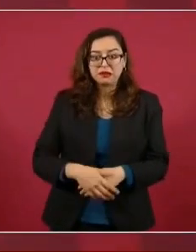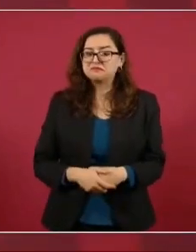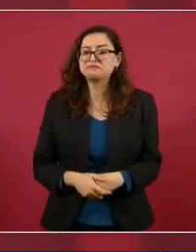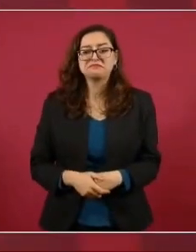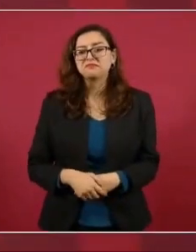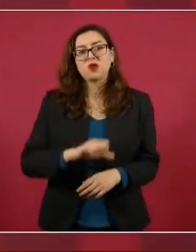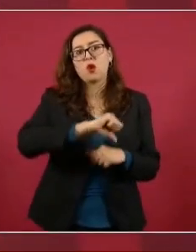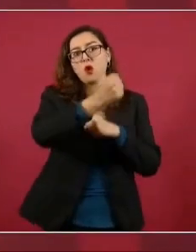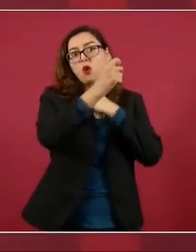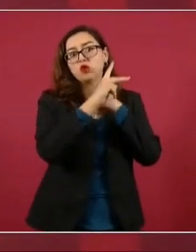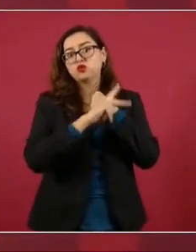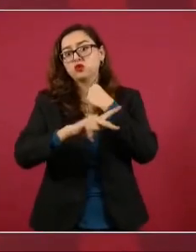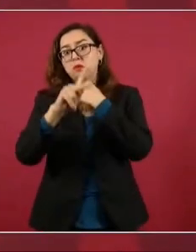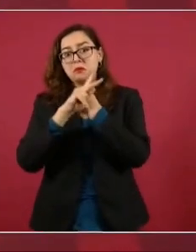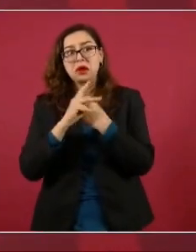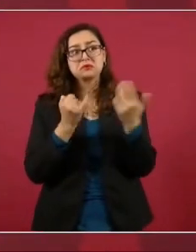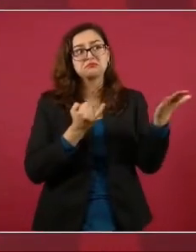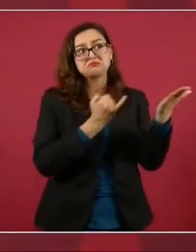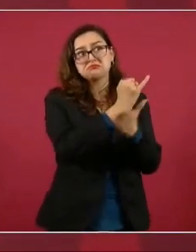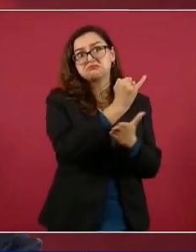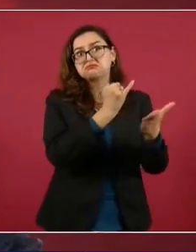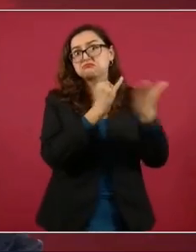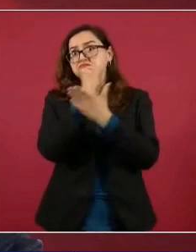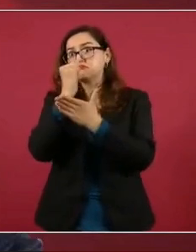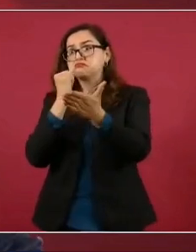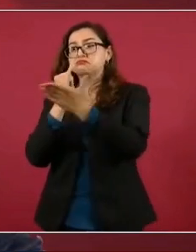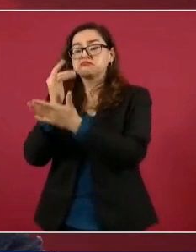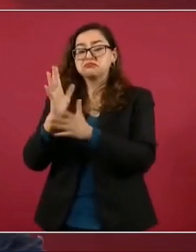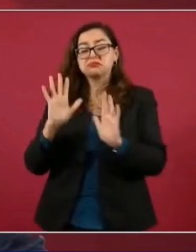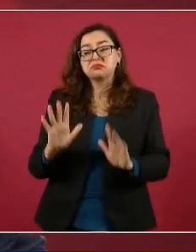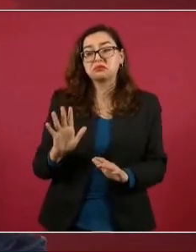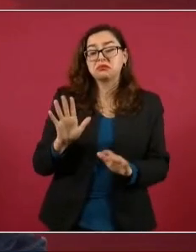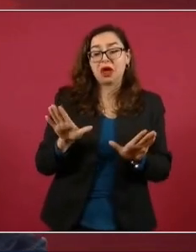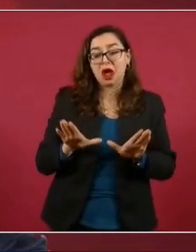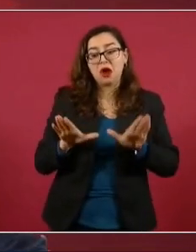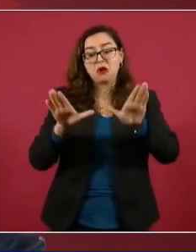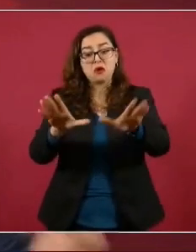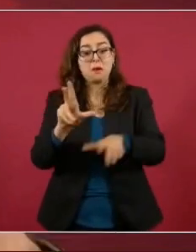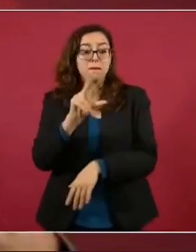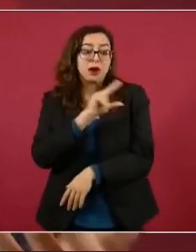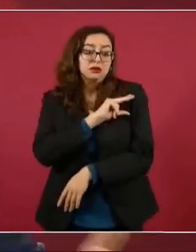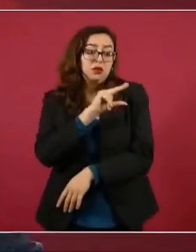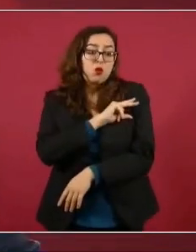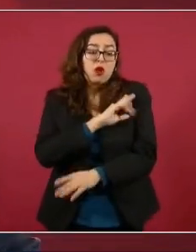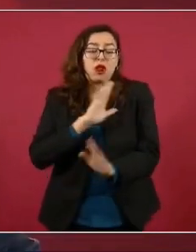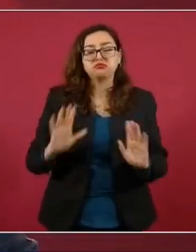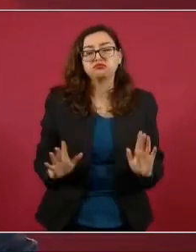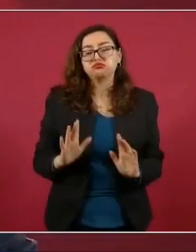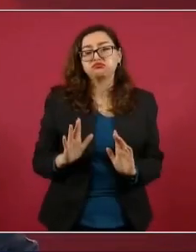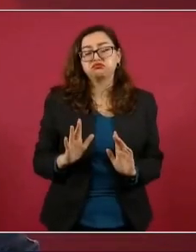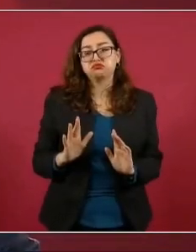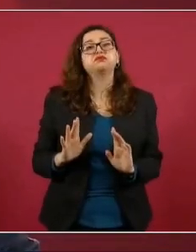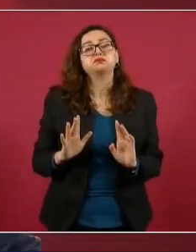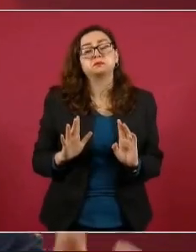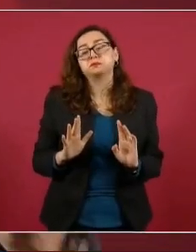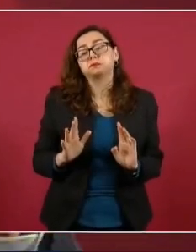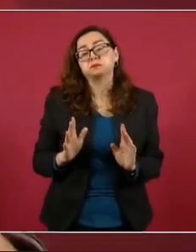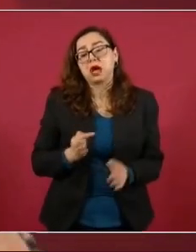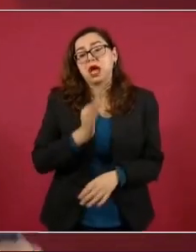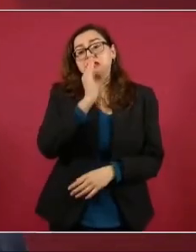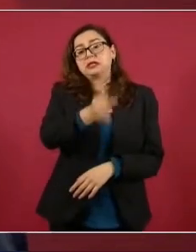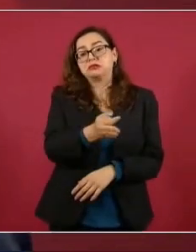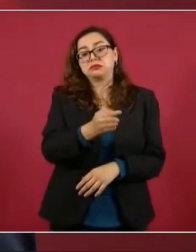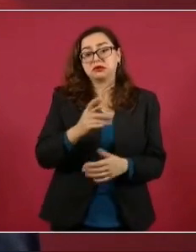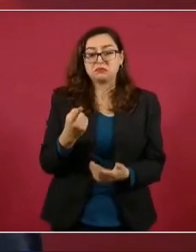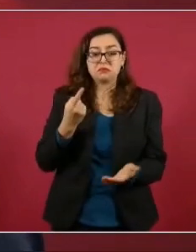otras agencias administrativas de la aeronáutica civil que empezaron a recomendar su uso,